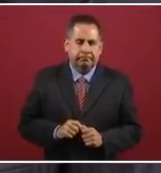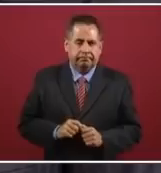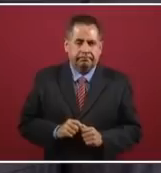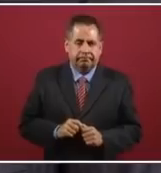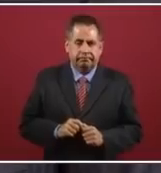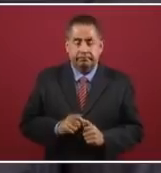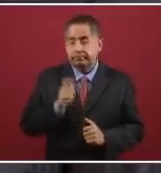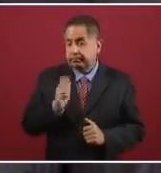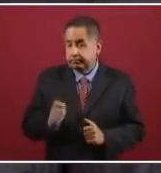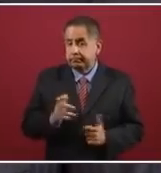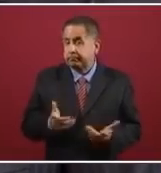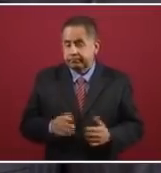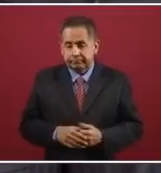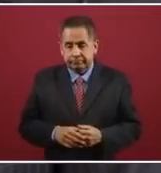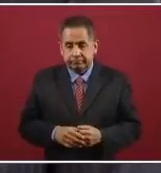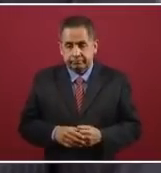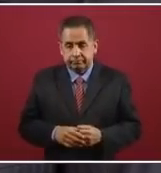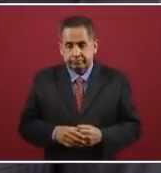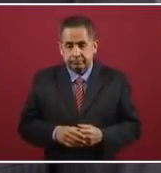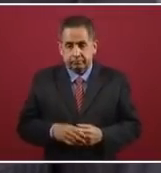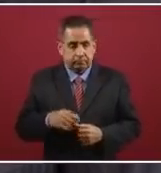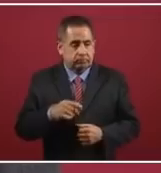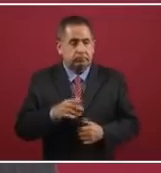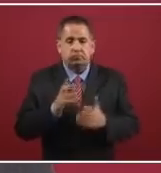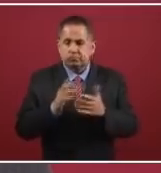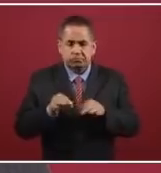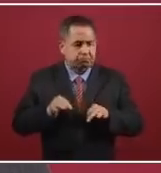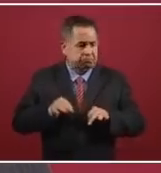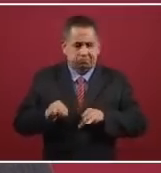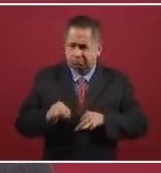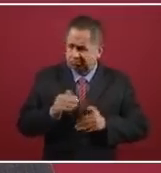y ya se está trabajando